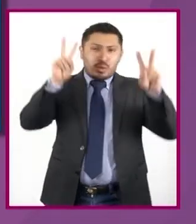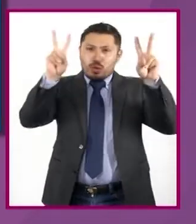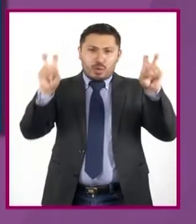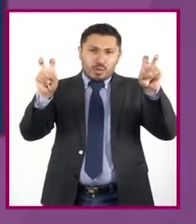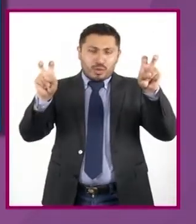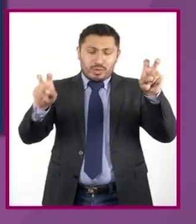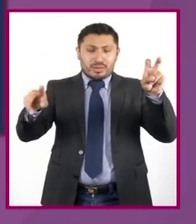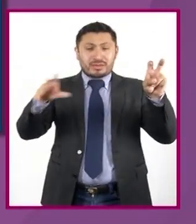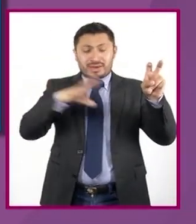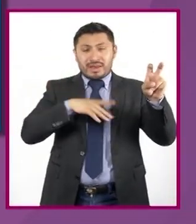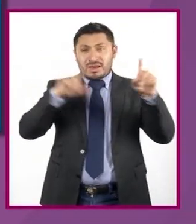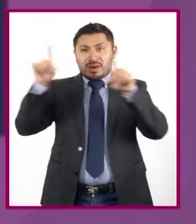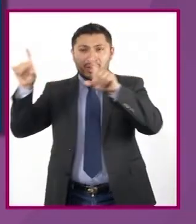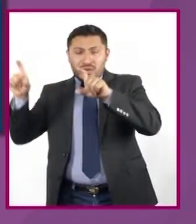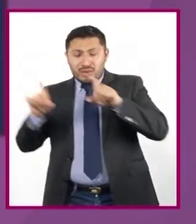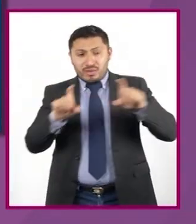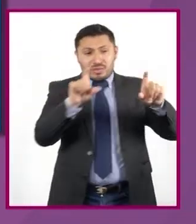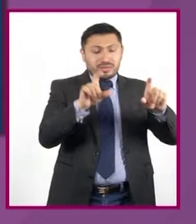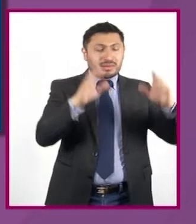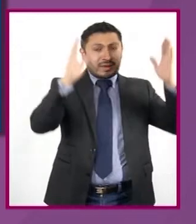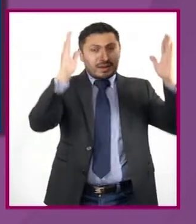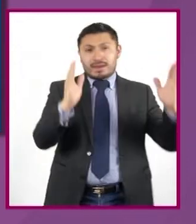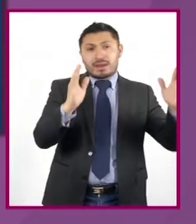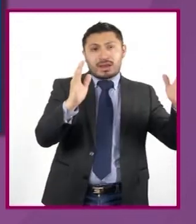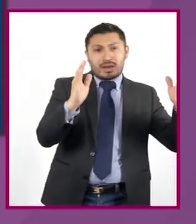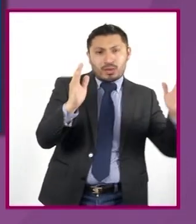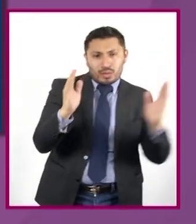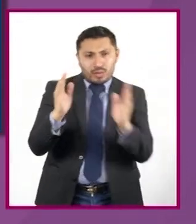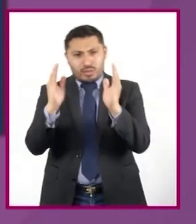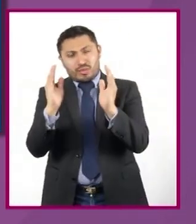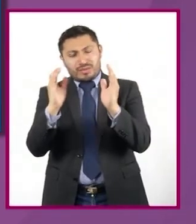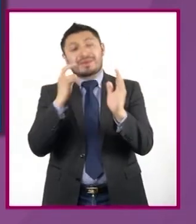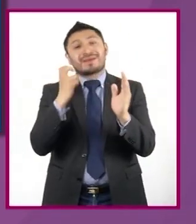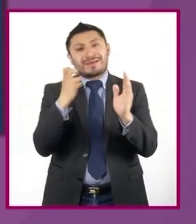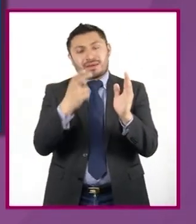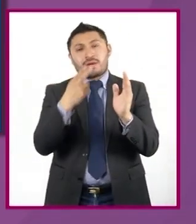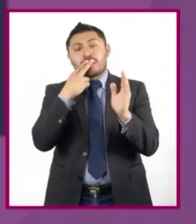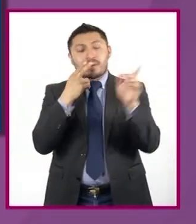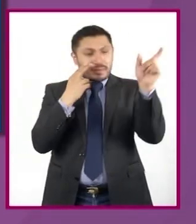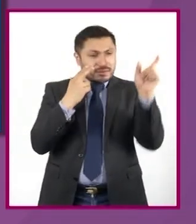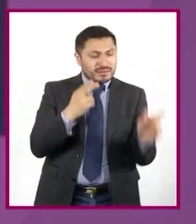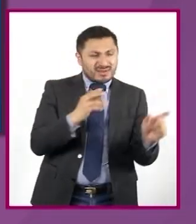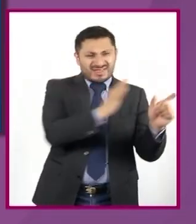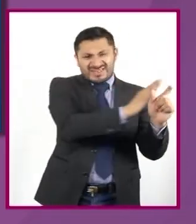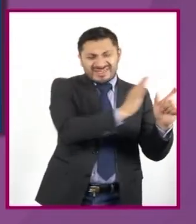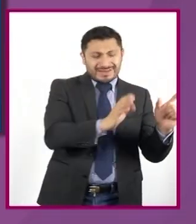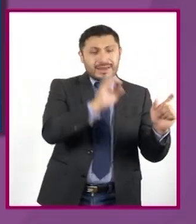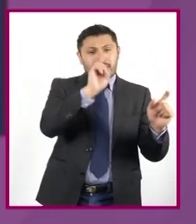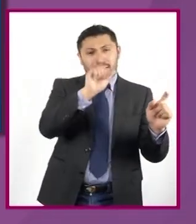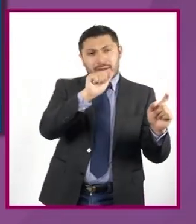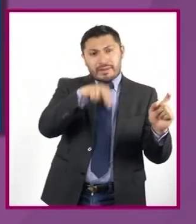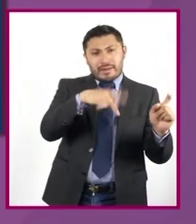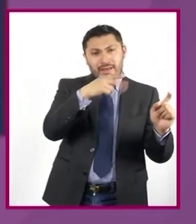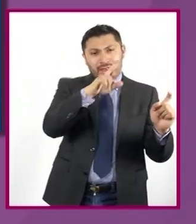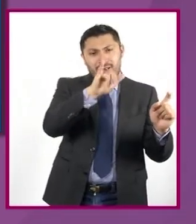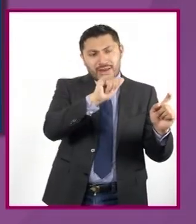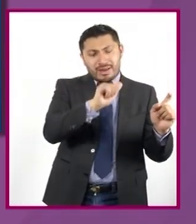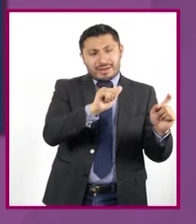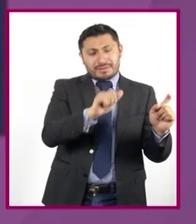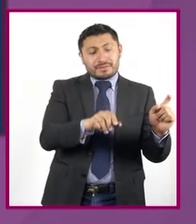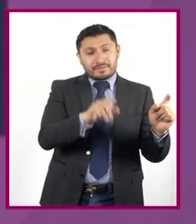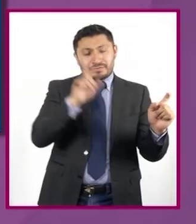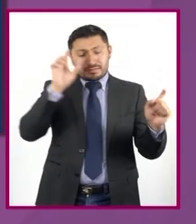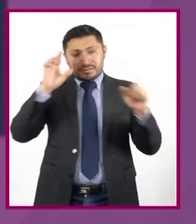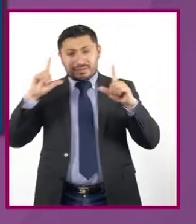sino que el párrafo se coloca fuera del texto, para lo cual podemos usar una sangría. Y al final del párrafo se anota,